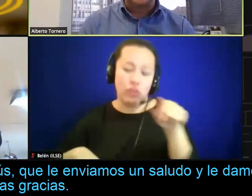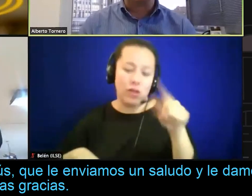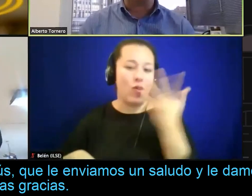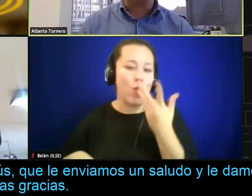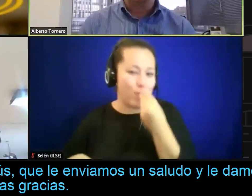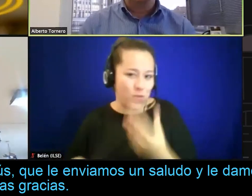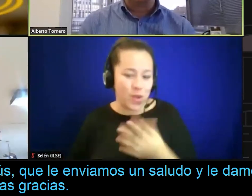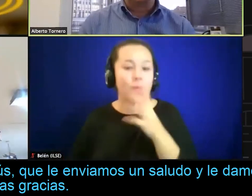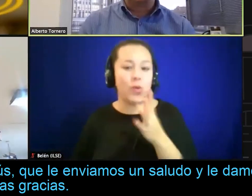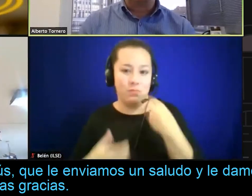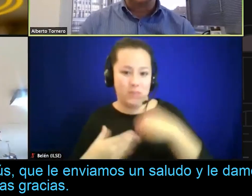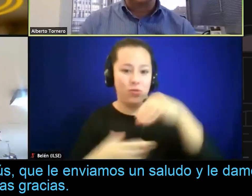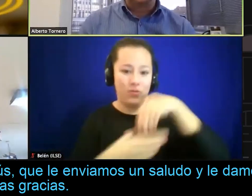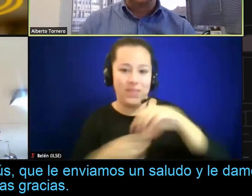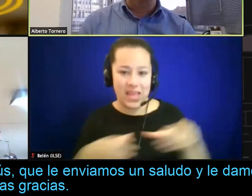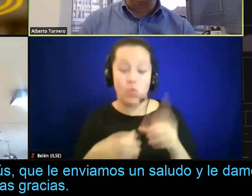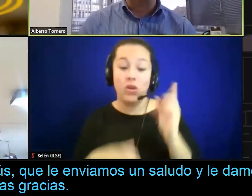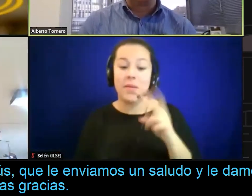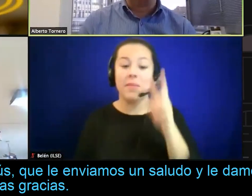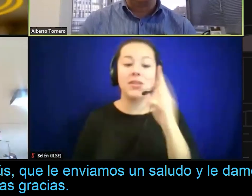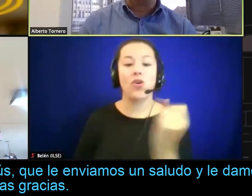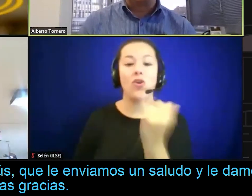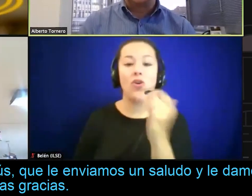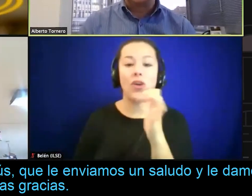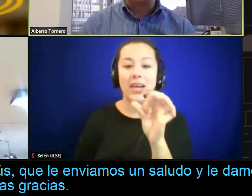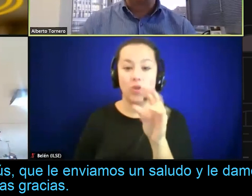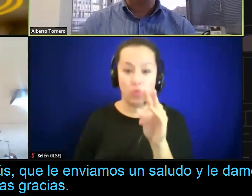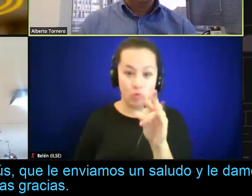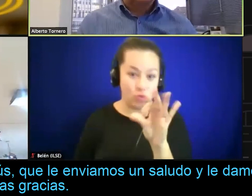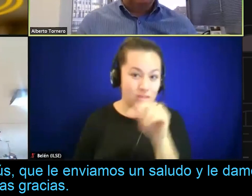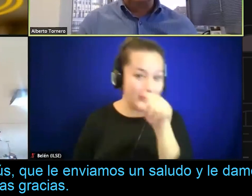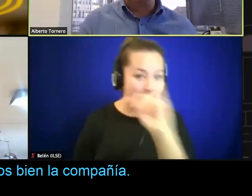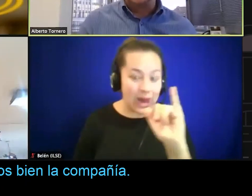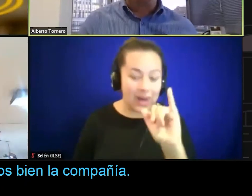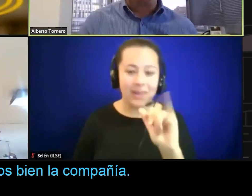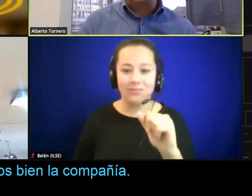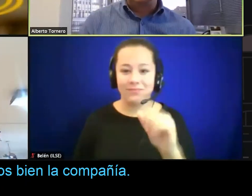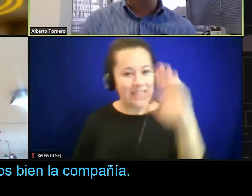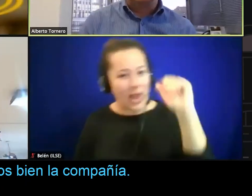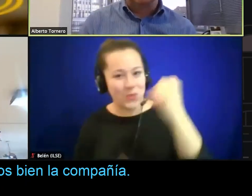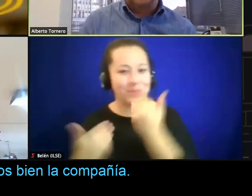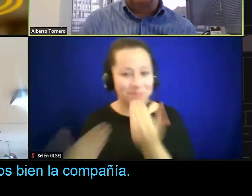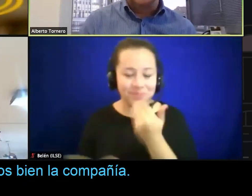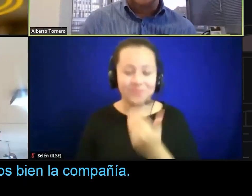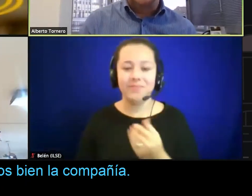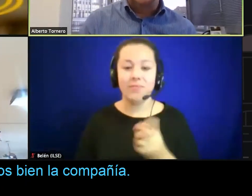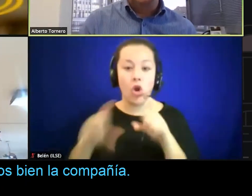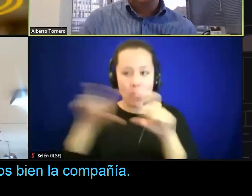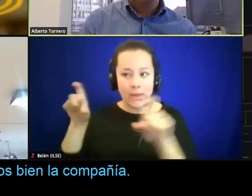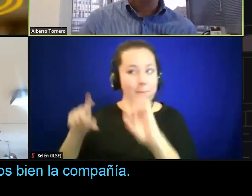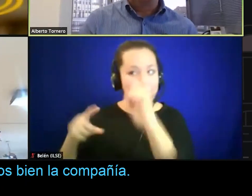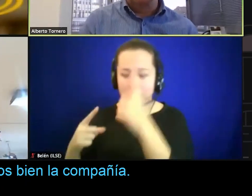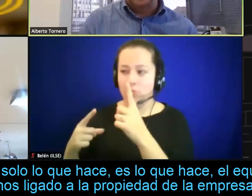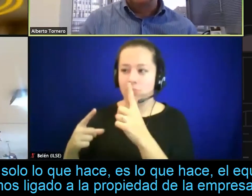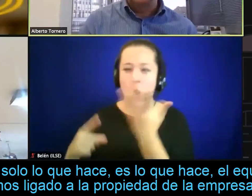está Jesús, que desde aquí le enviamos un saludo y le damos las gracias. Conocemos bien la compañía. Para nosotros la compañía